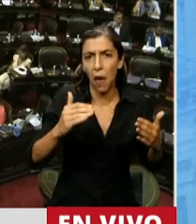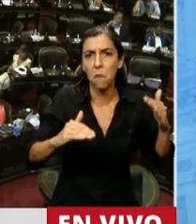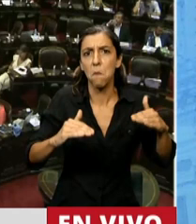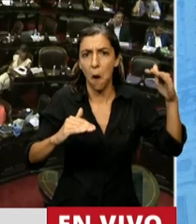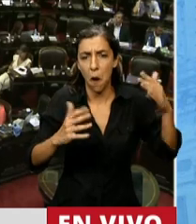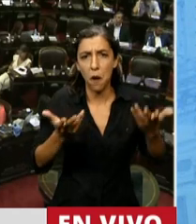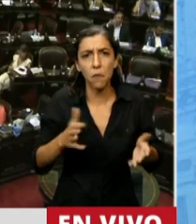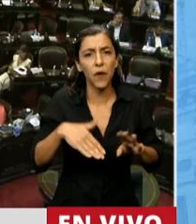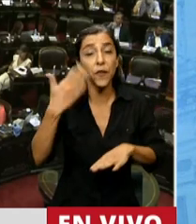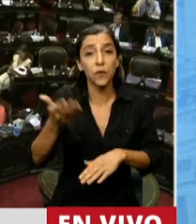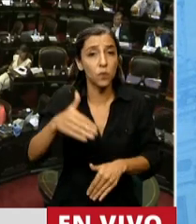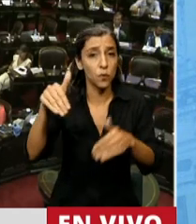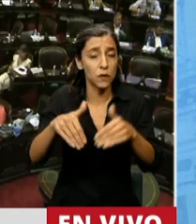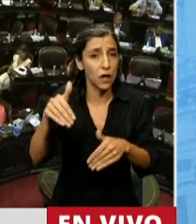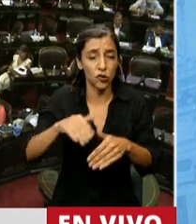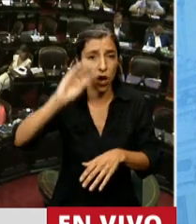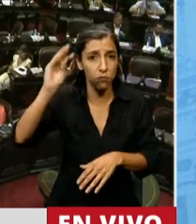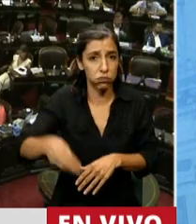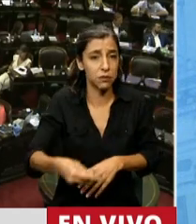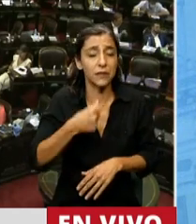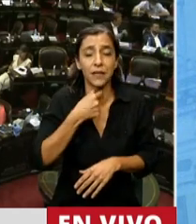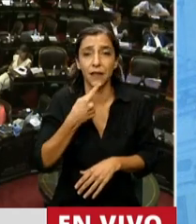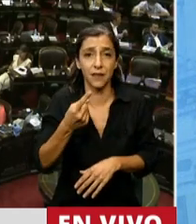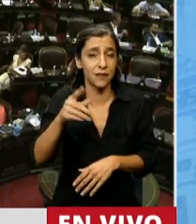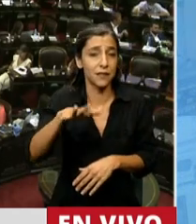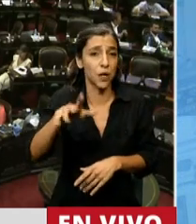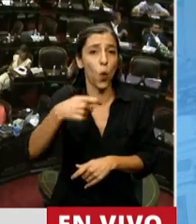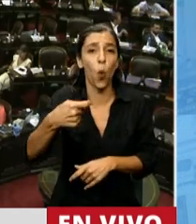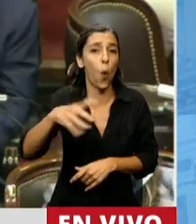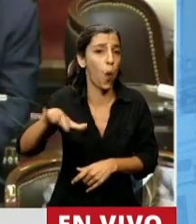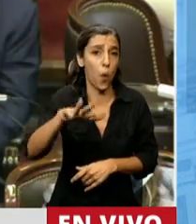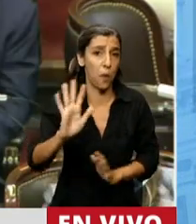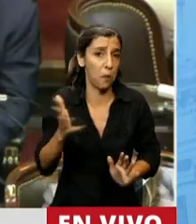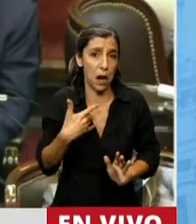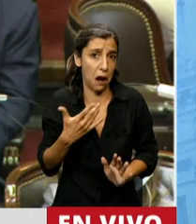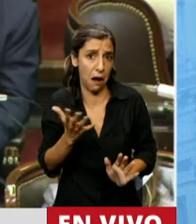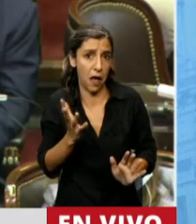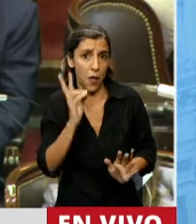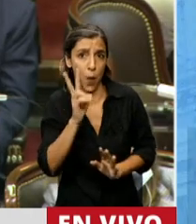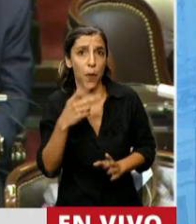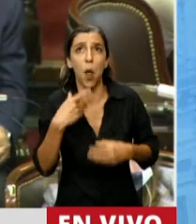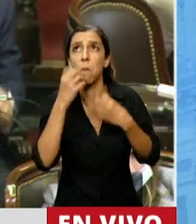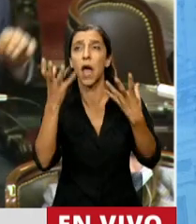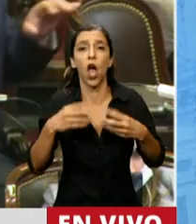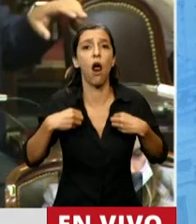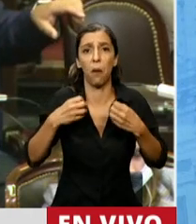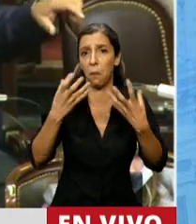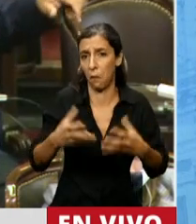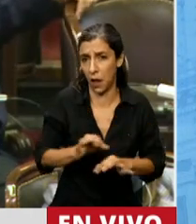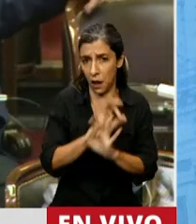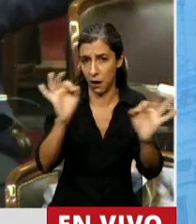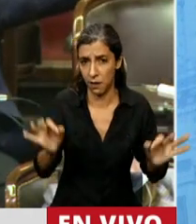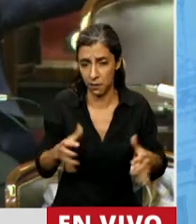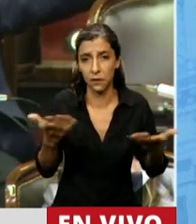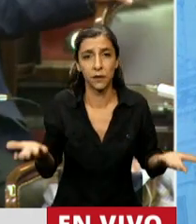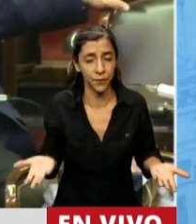los jubilados no interpretaron las mejoras que hizo el gobierno de Macri. Yo quiero decirles algo, porque he escuchado acá del